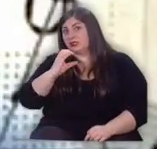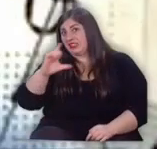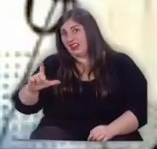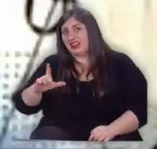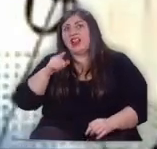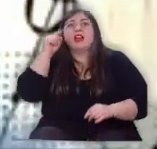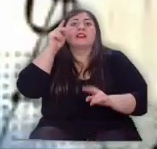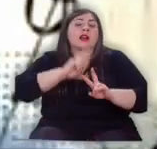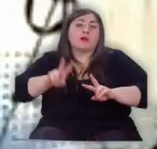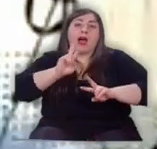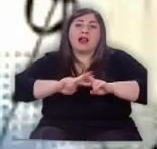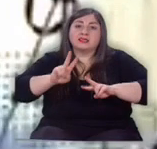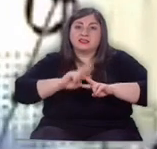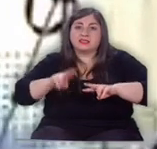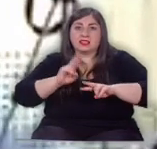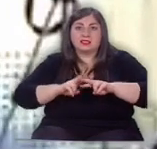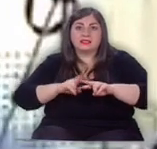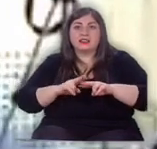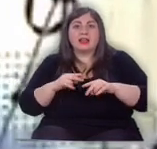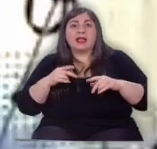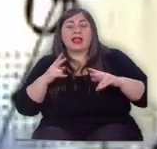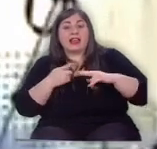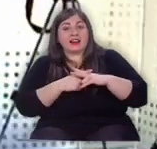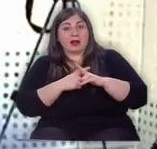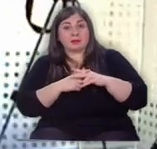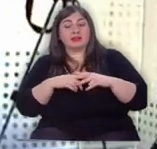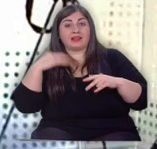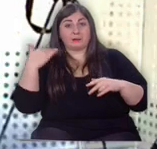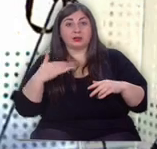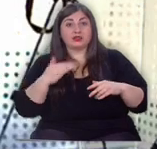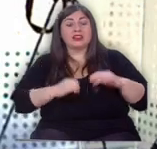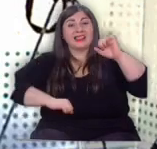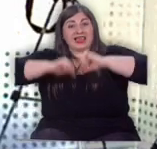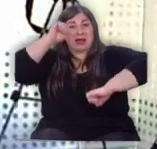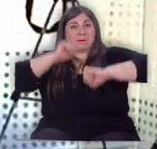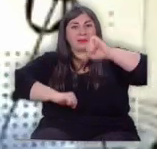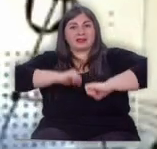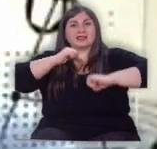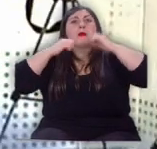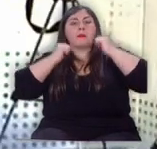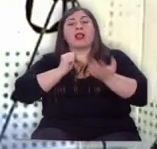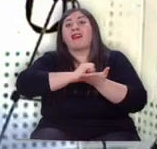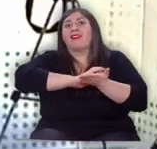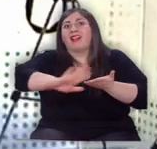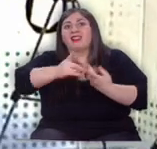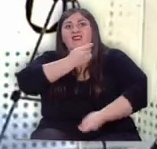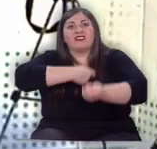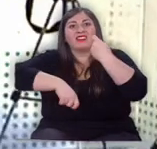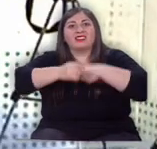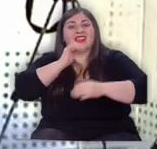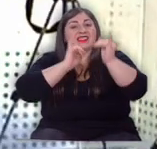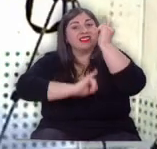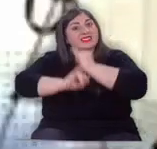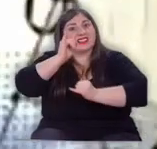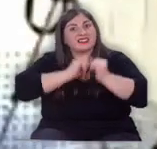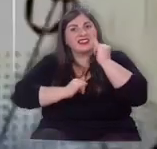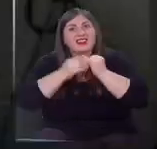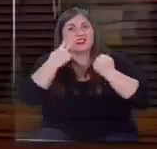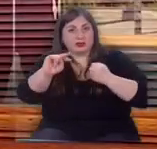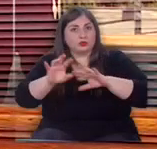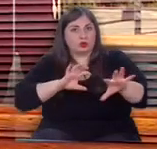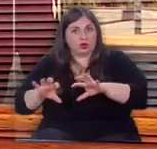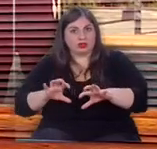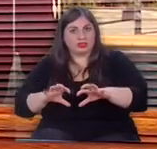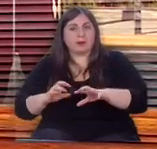que es fundamental para que un montón de empresas puedan gratuitamente vender sus productos online. Es decir, a través de internet.